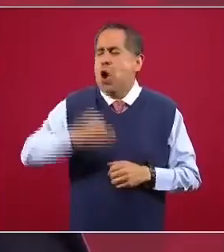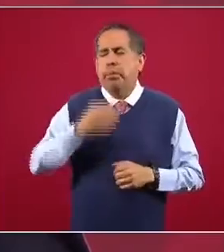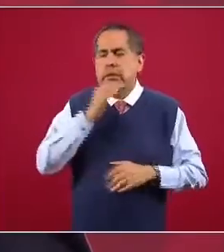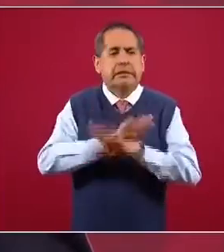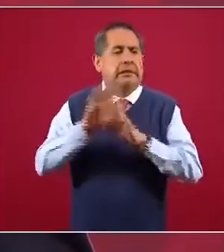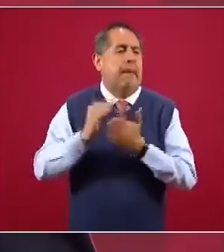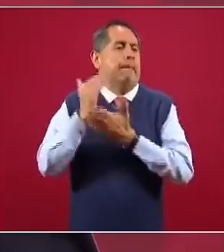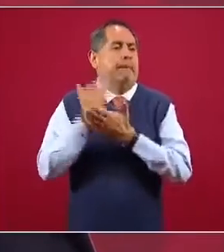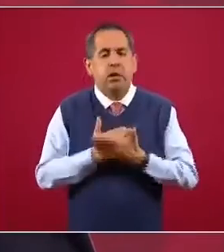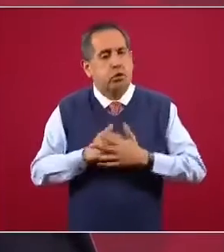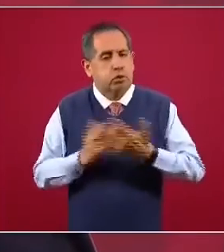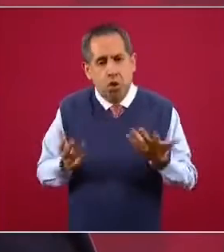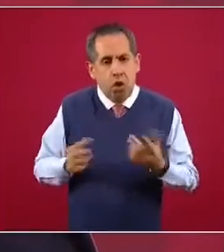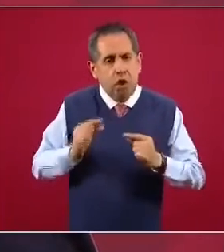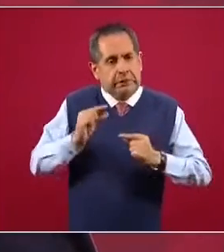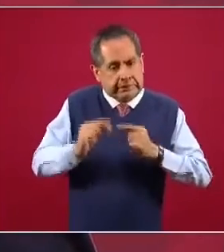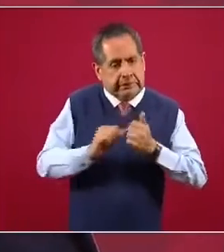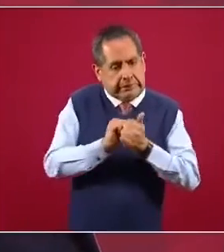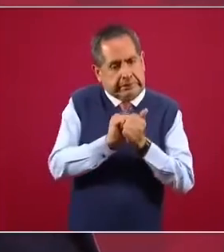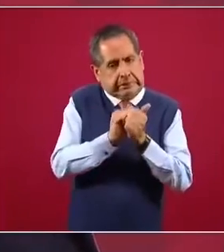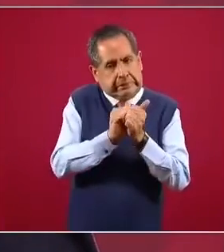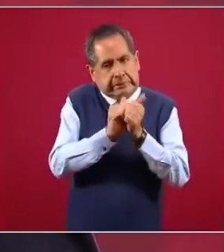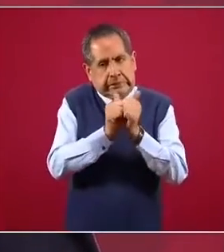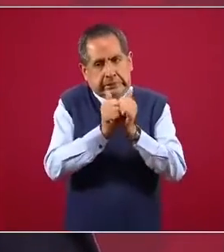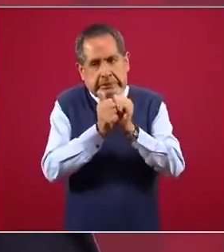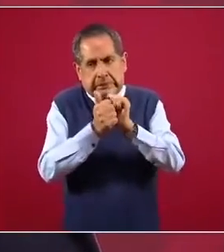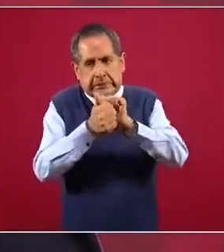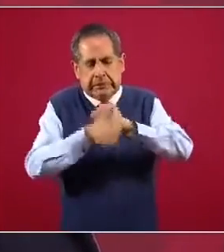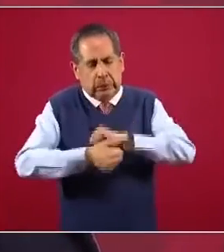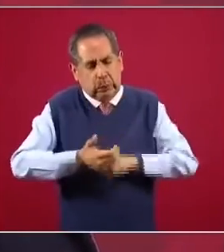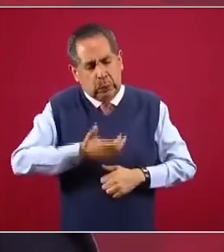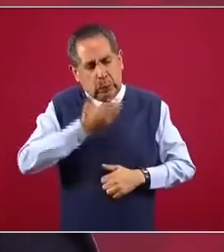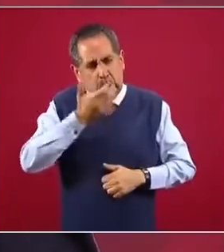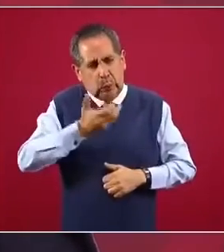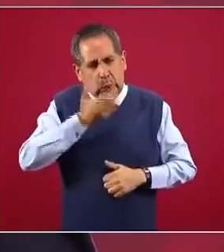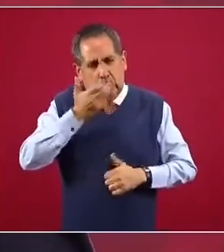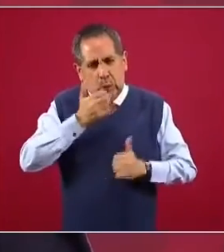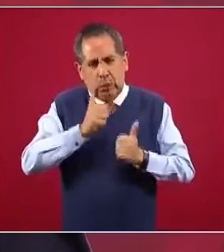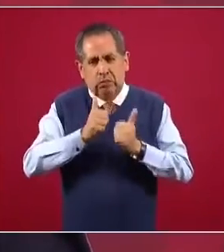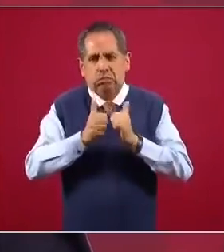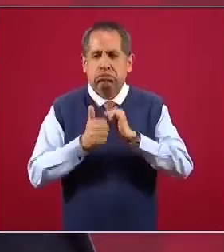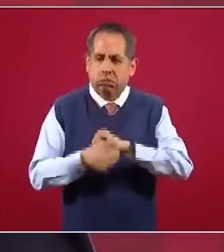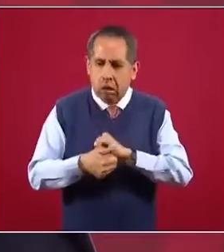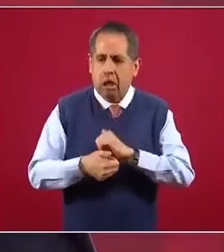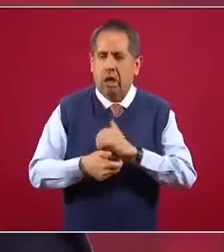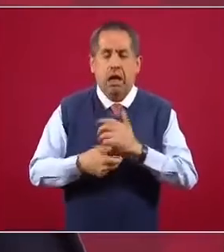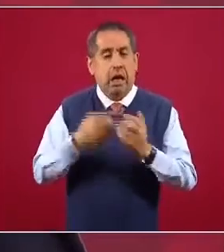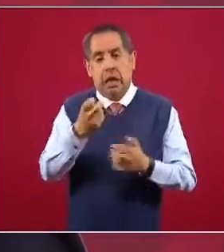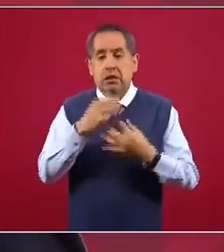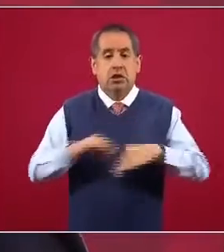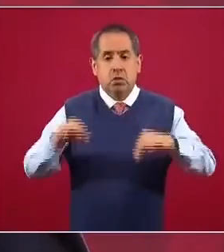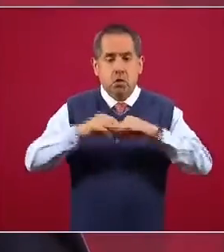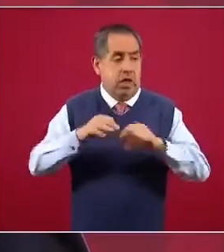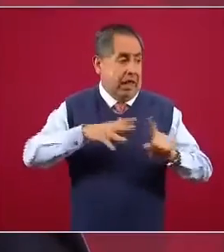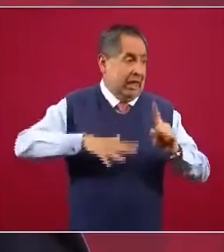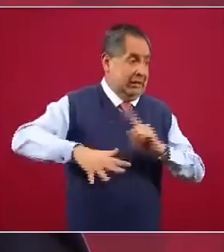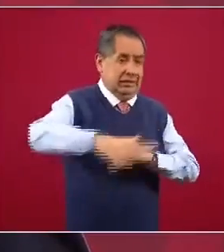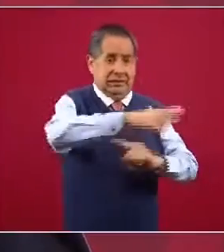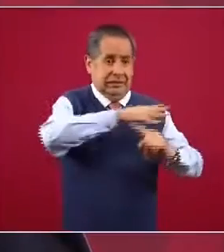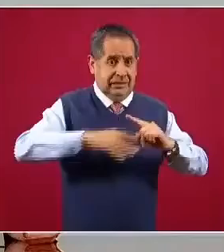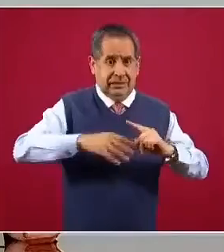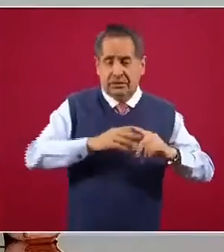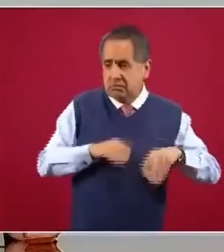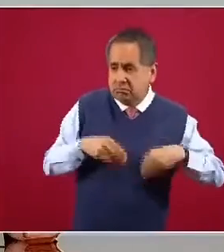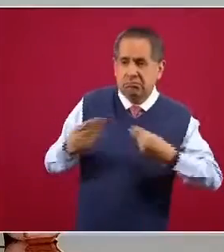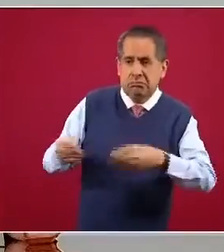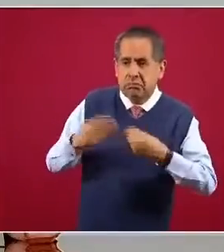mañana. Eso es parte de la transformación que tenemos que ir haciendo y creo que uno de los elementos centrales será la transformación del sistema